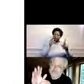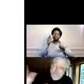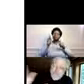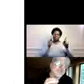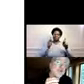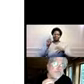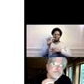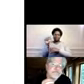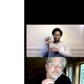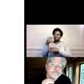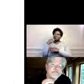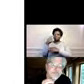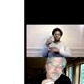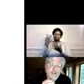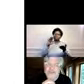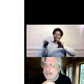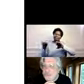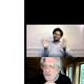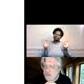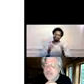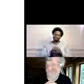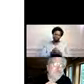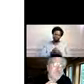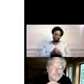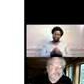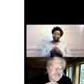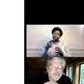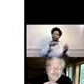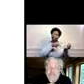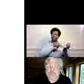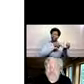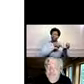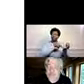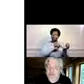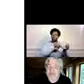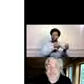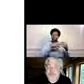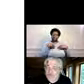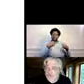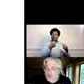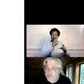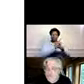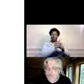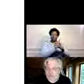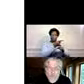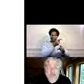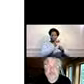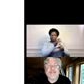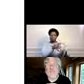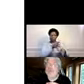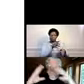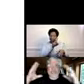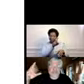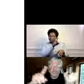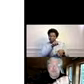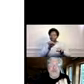personas con discapacidades tal vez hubiesen cedido al COVID-19. ¿Será que uno es trabajador de salud? Bueno, durante